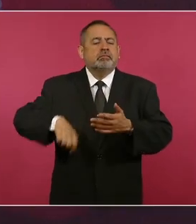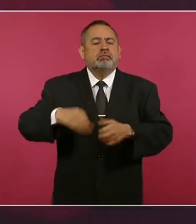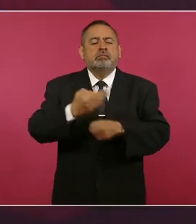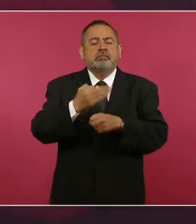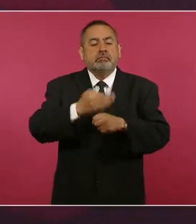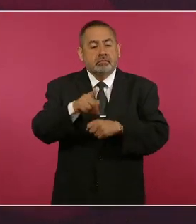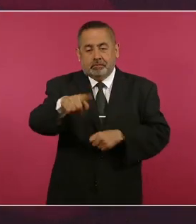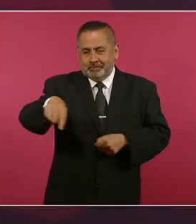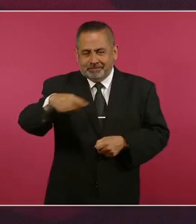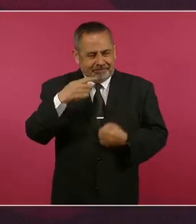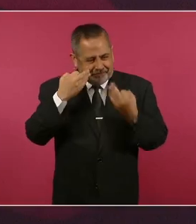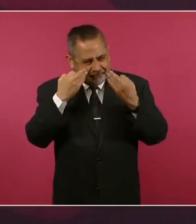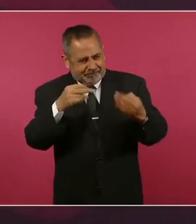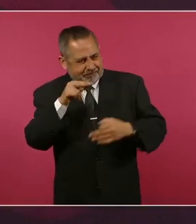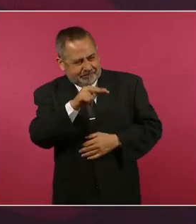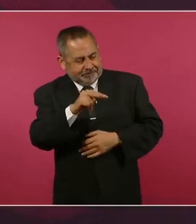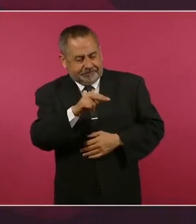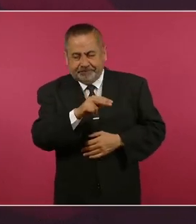viendo ahora,